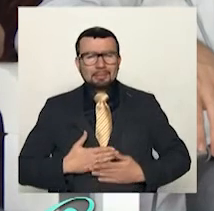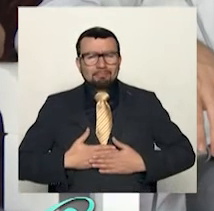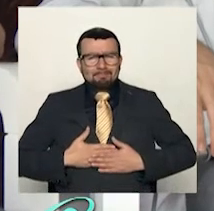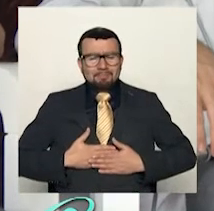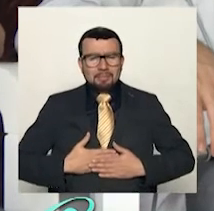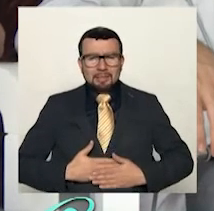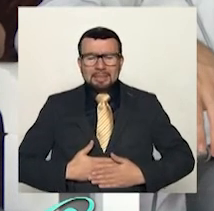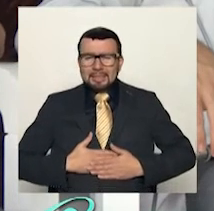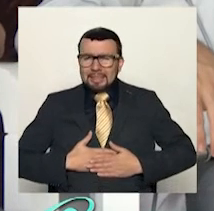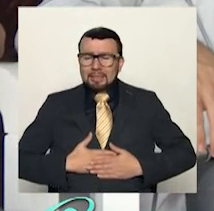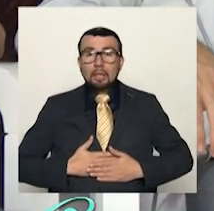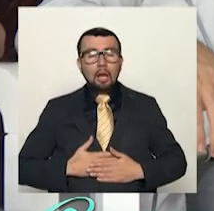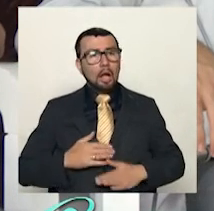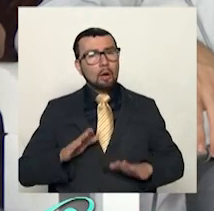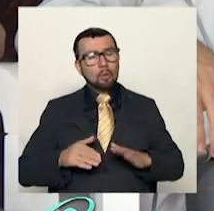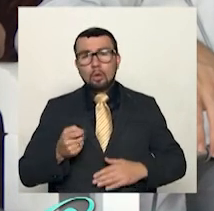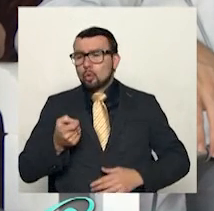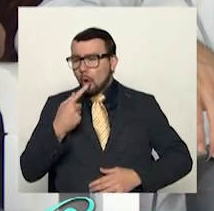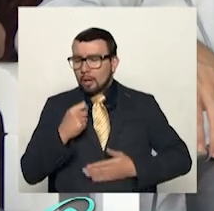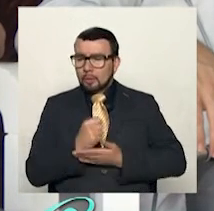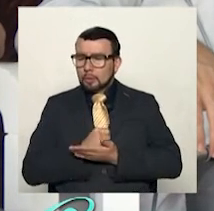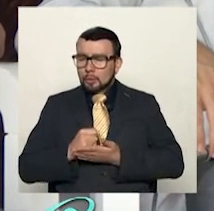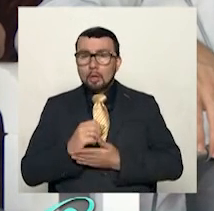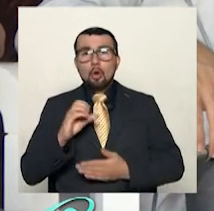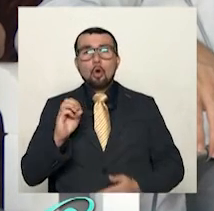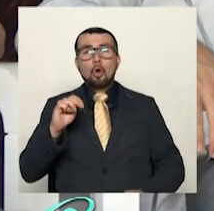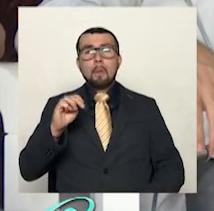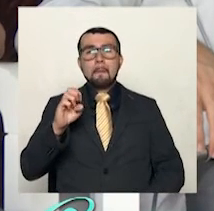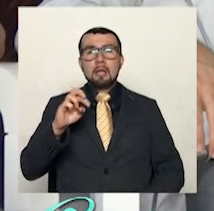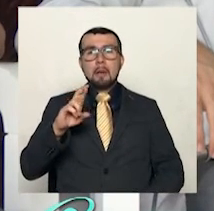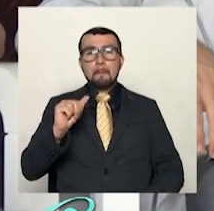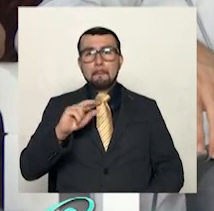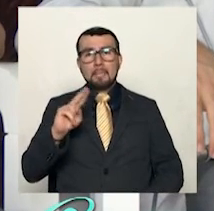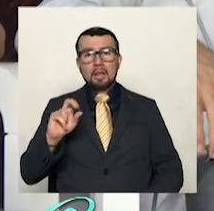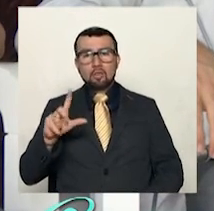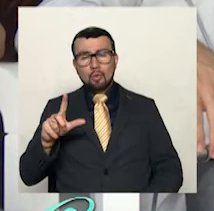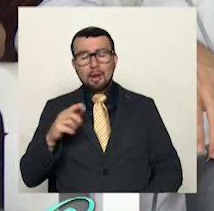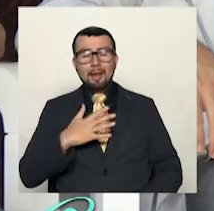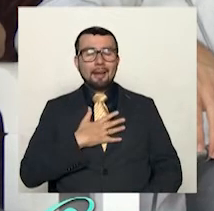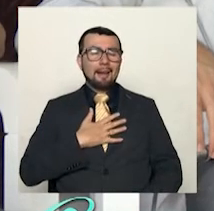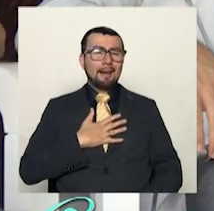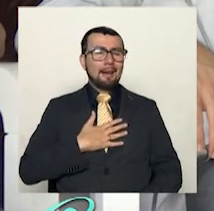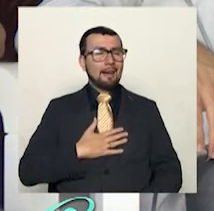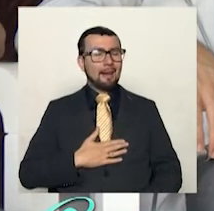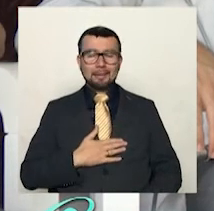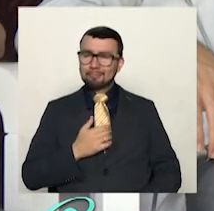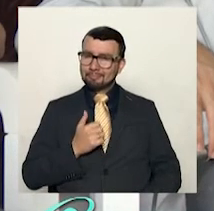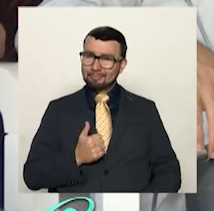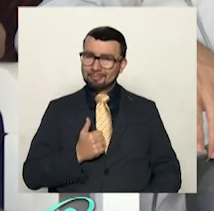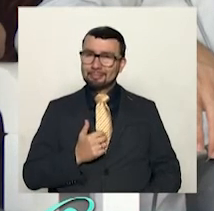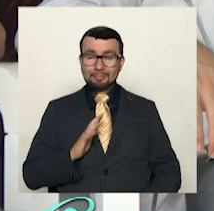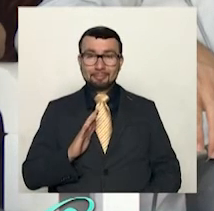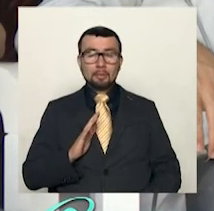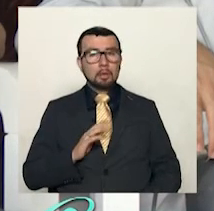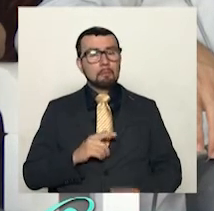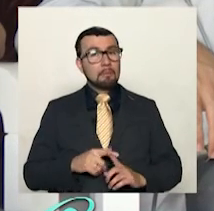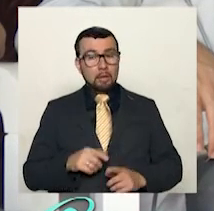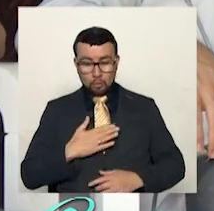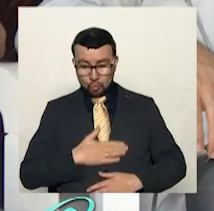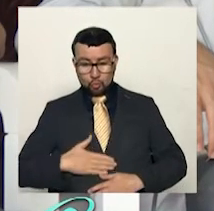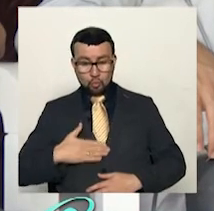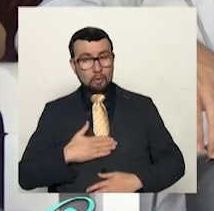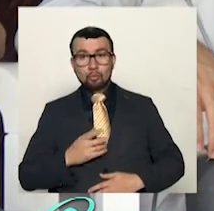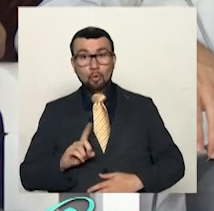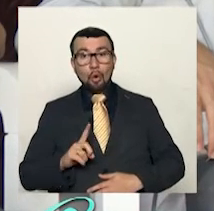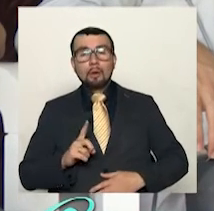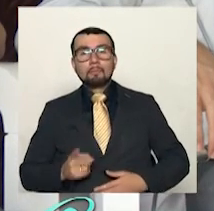atrás. Muchos pacientes apuntan a omeprazol, a veces supuestamente el dolor pasa, dicen que se me calmó, listo, pero resulta que no era el estómago, sino que era